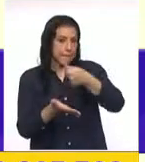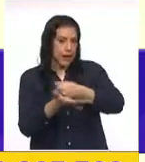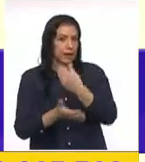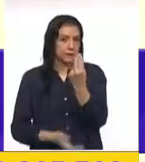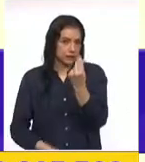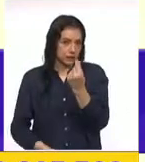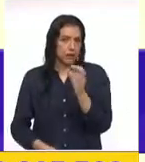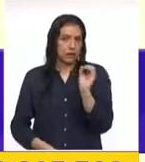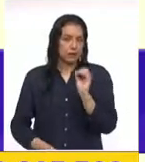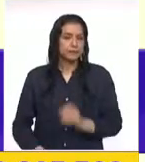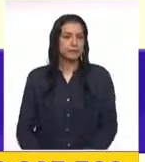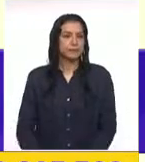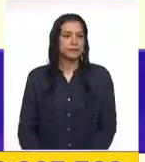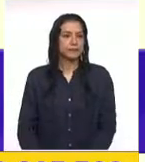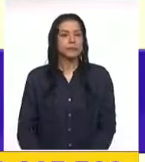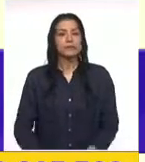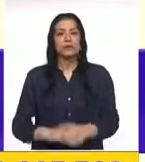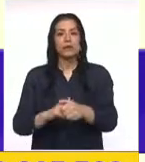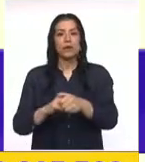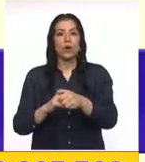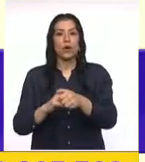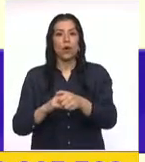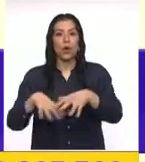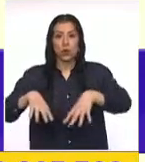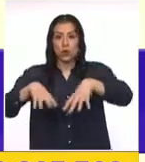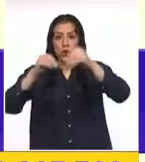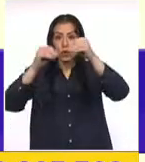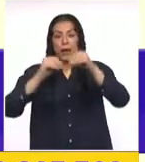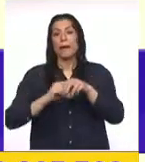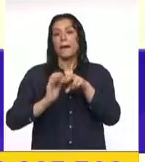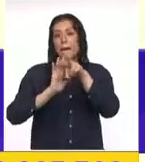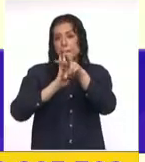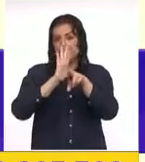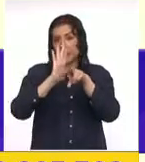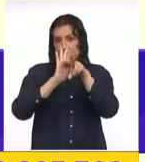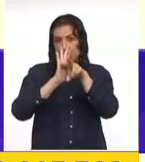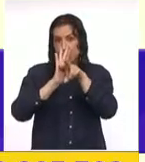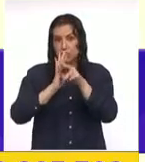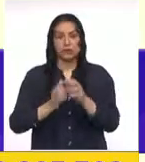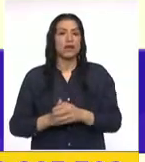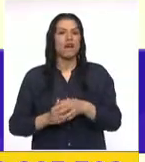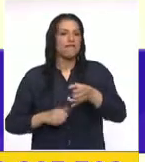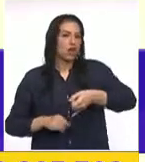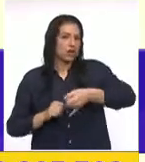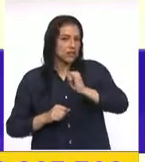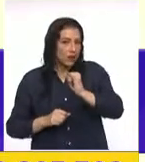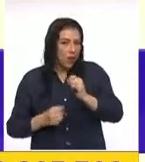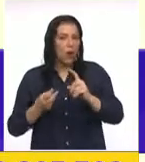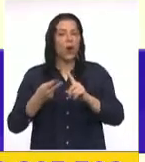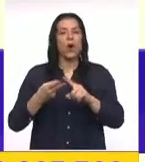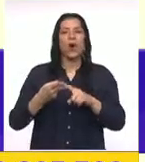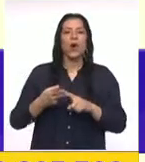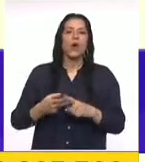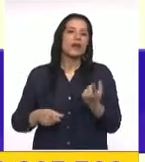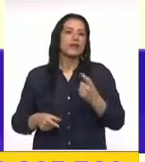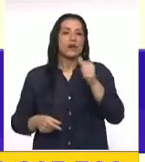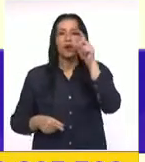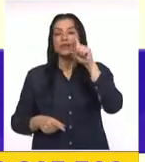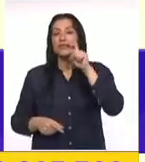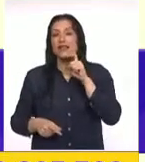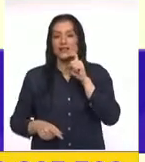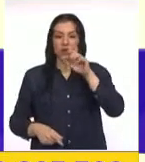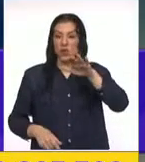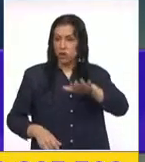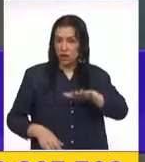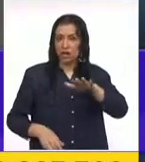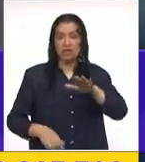o subir imágenes nuevas, ¿no?, de violaciones sexuales, de connotación sexual de menor edad? De lo contrario,